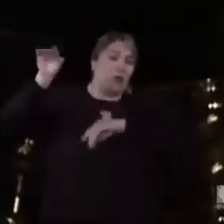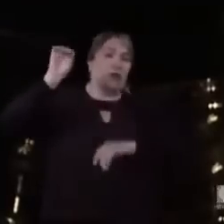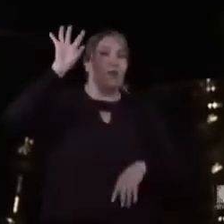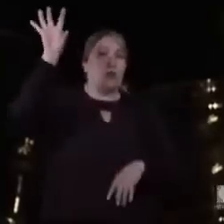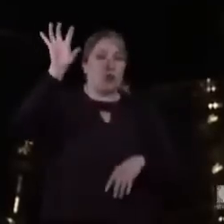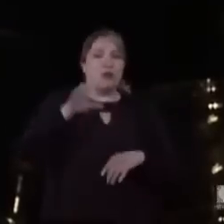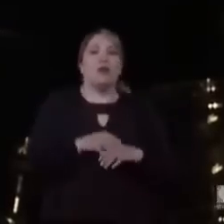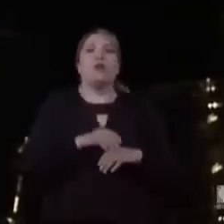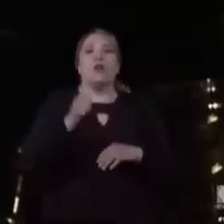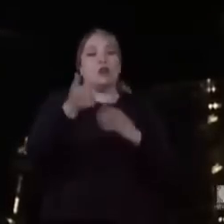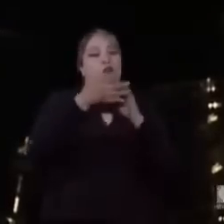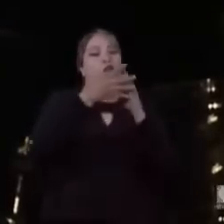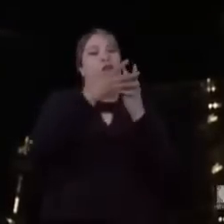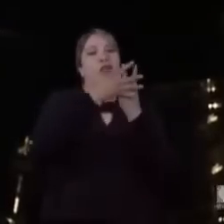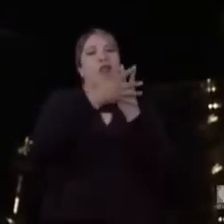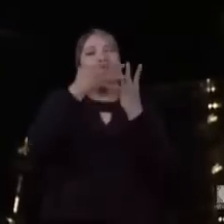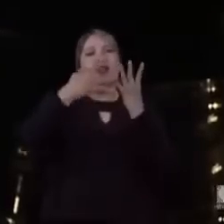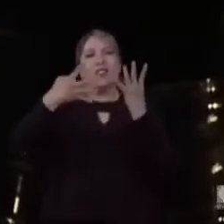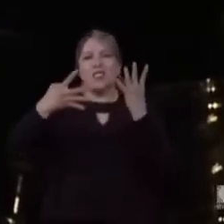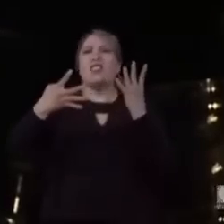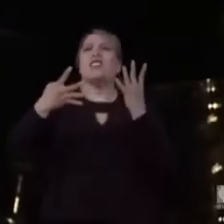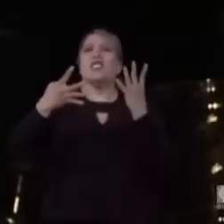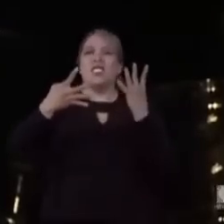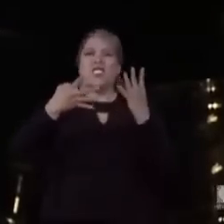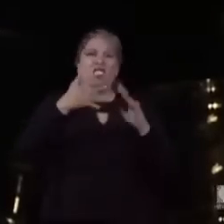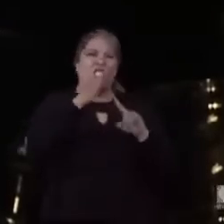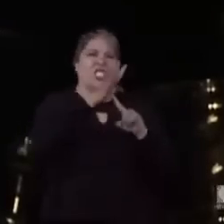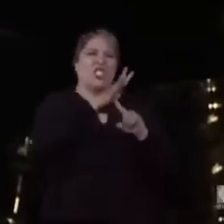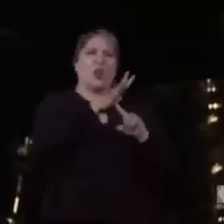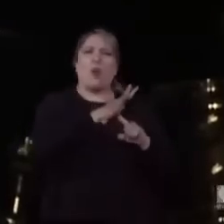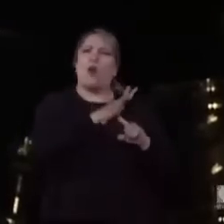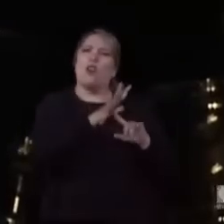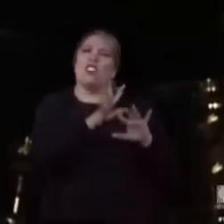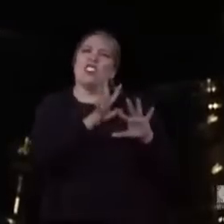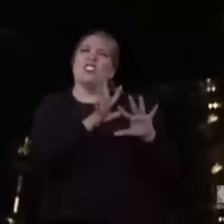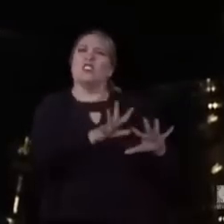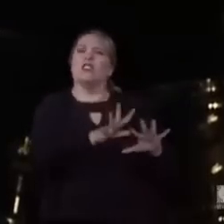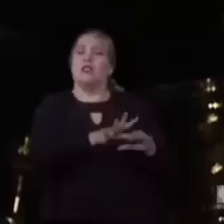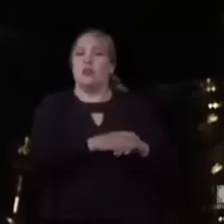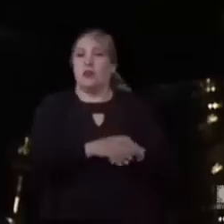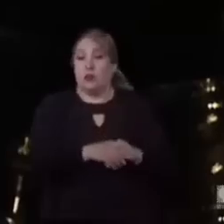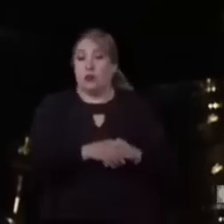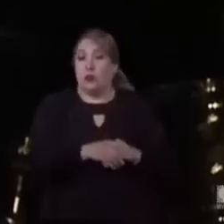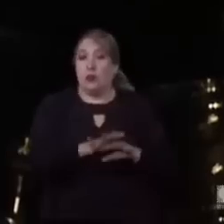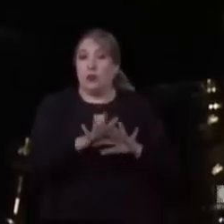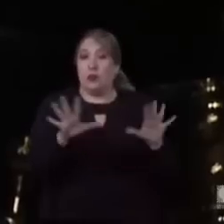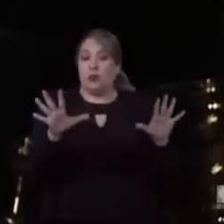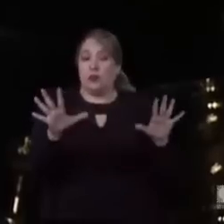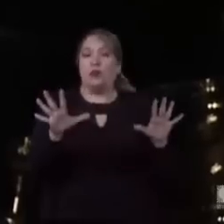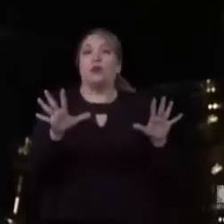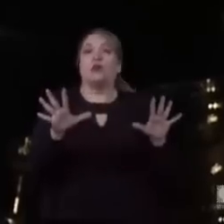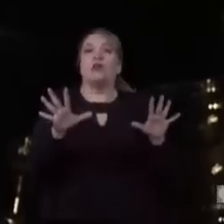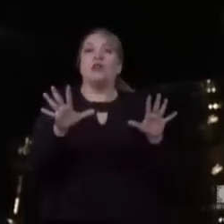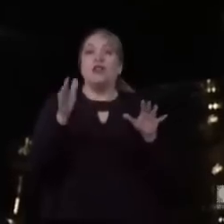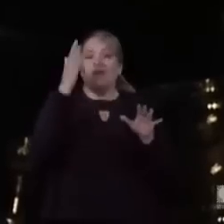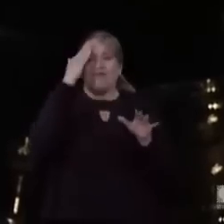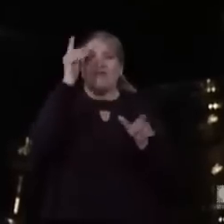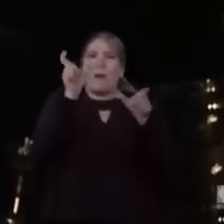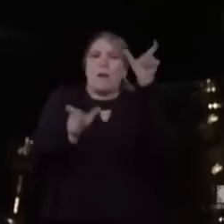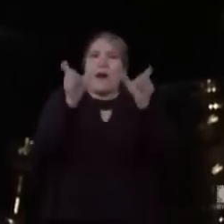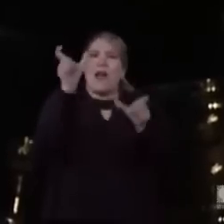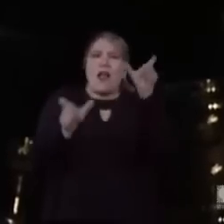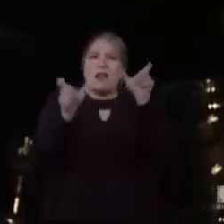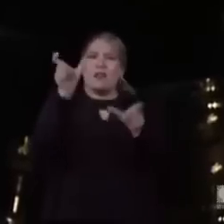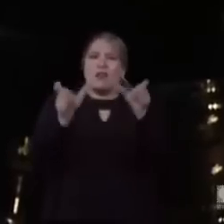desde las personas LGTBI sometidas a la ignominia, desde los que nunca salieron vivos del Palacio de